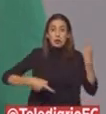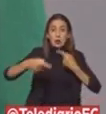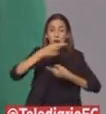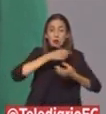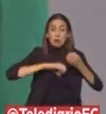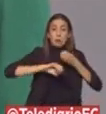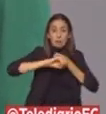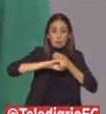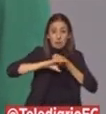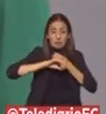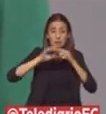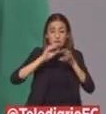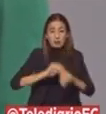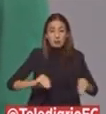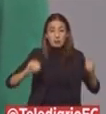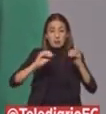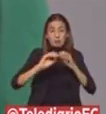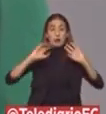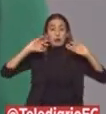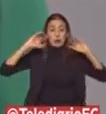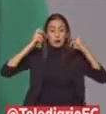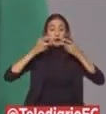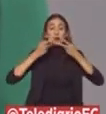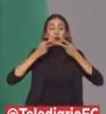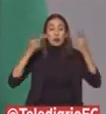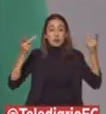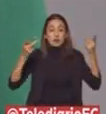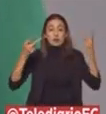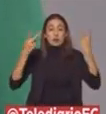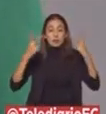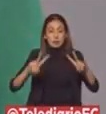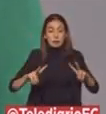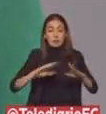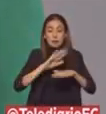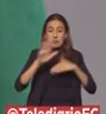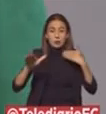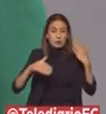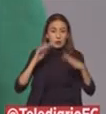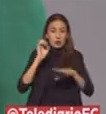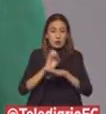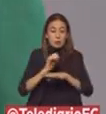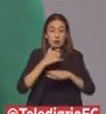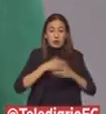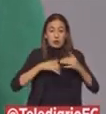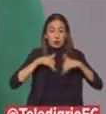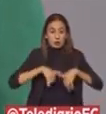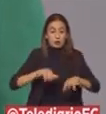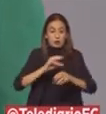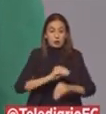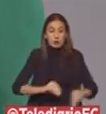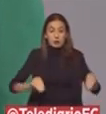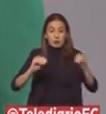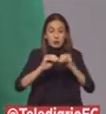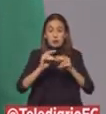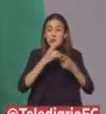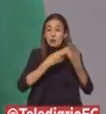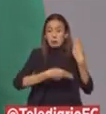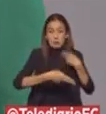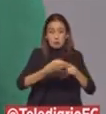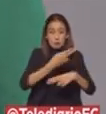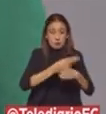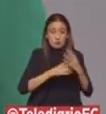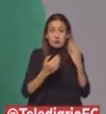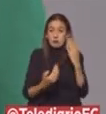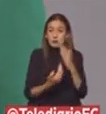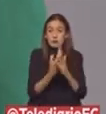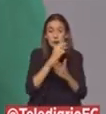una pausa en primera impresión recuerde que nos escucha también a través de pública fm a nivel nacional enseguida volvemos para hablar de emprendimientos